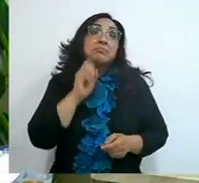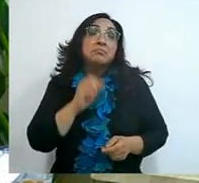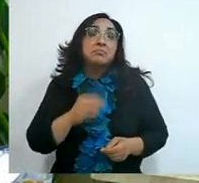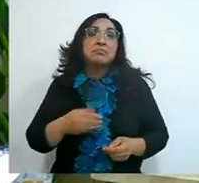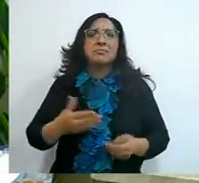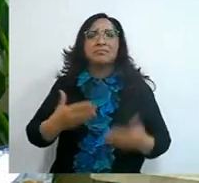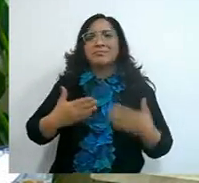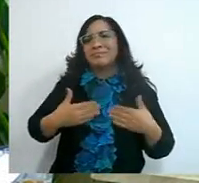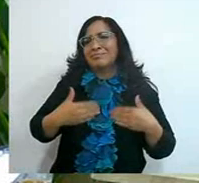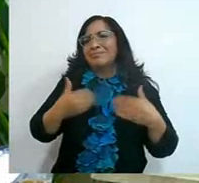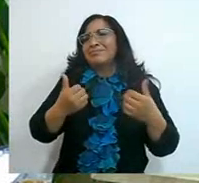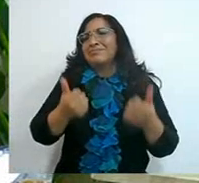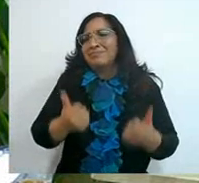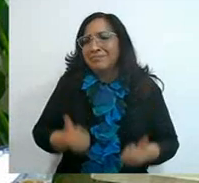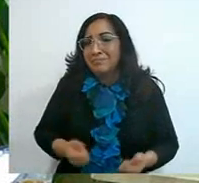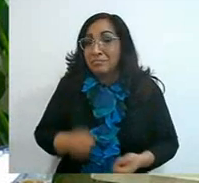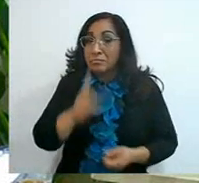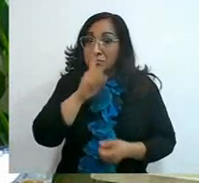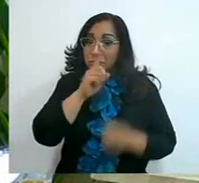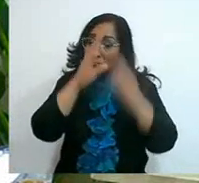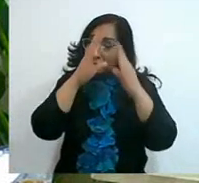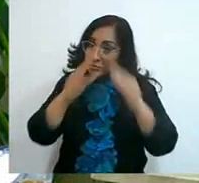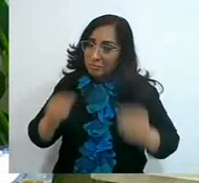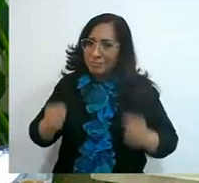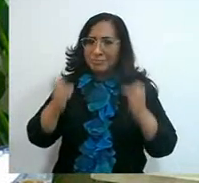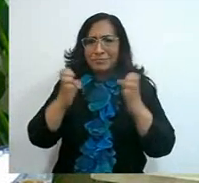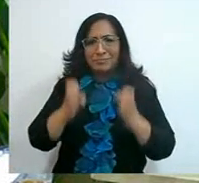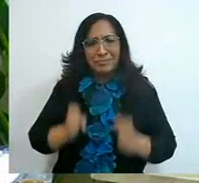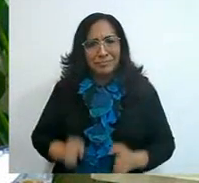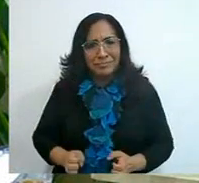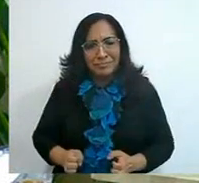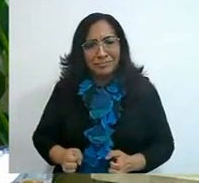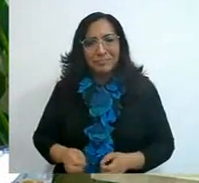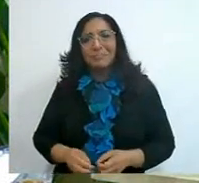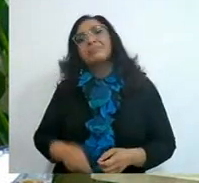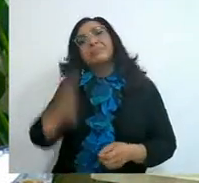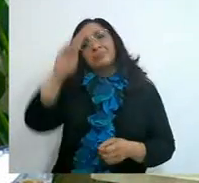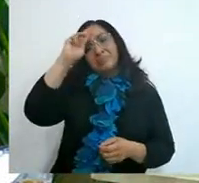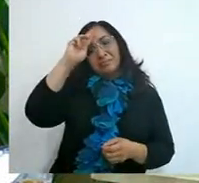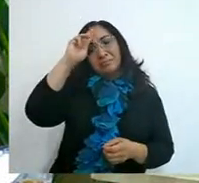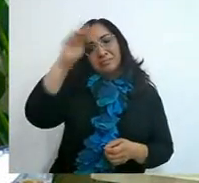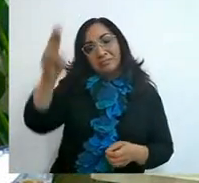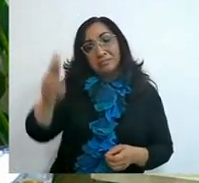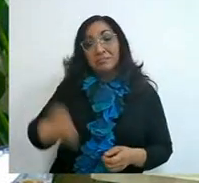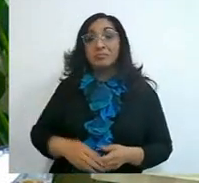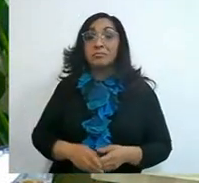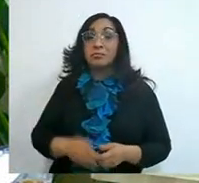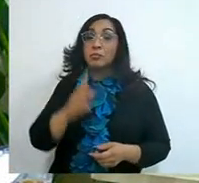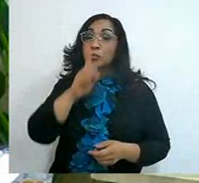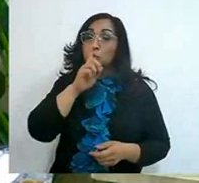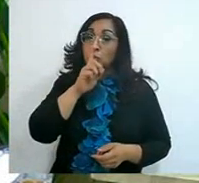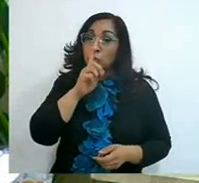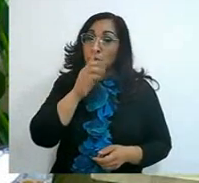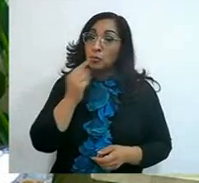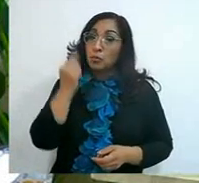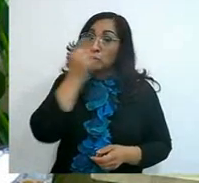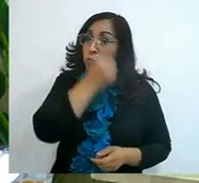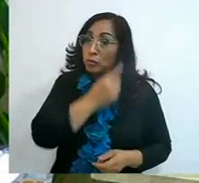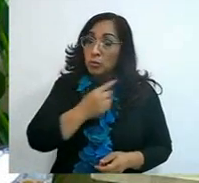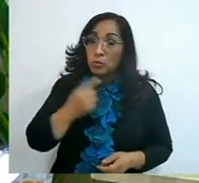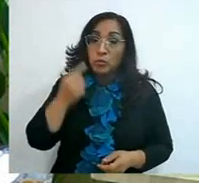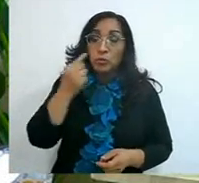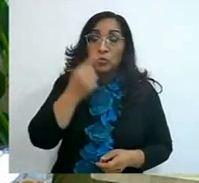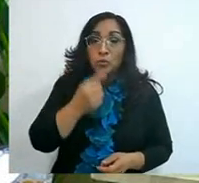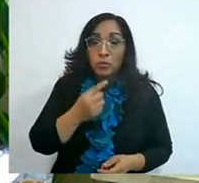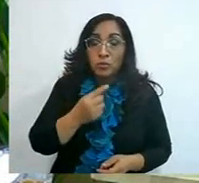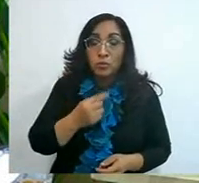aprendiera, ¿verdad?, a callarse, aprendiera a sujetar la lengua, a tener en